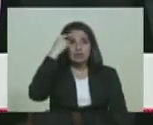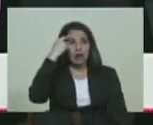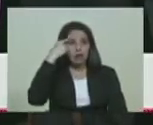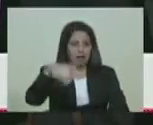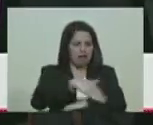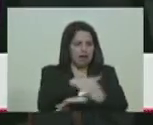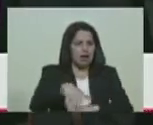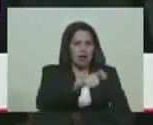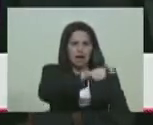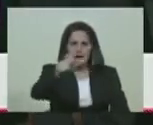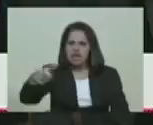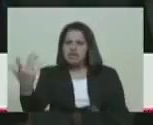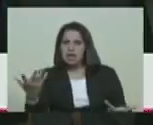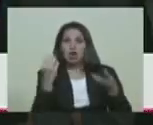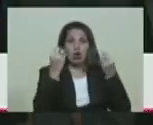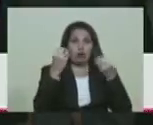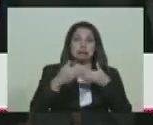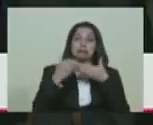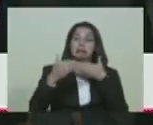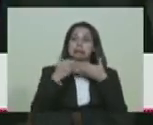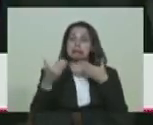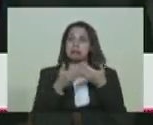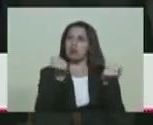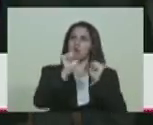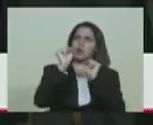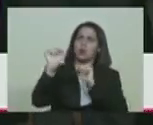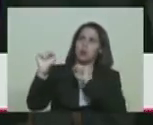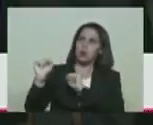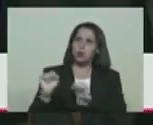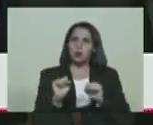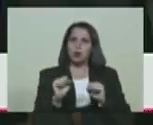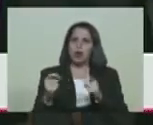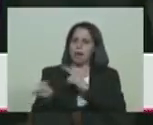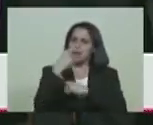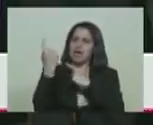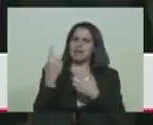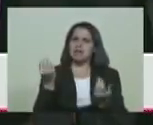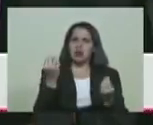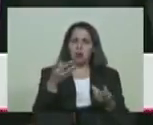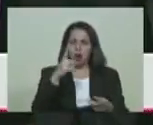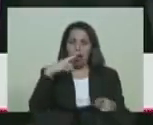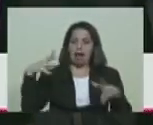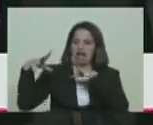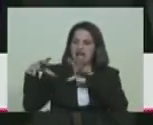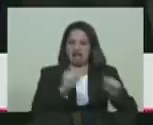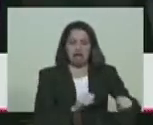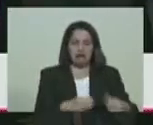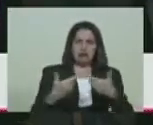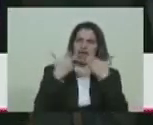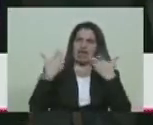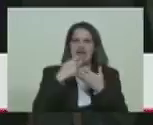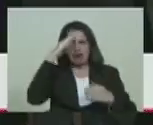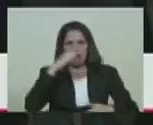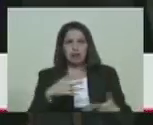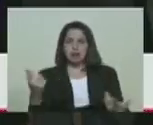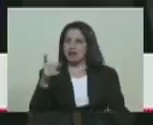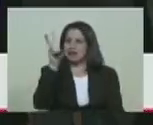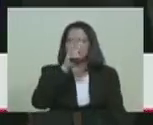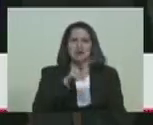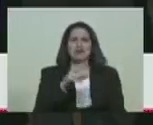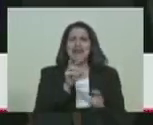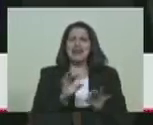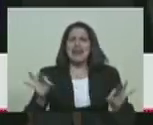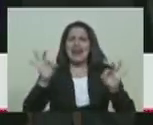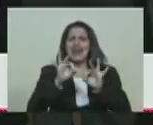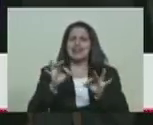días. Hay que ver los embates que hemos resistido. Todos los días, amenazas, que los vamos a invadir, que vamos... No. A Venezuela no la va a invadir